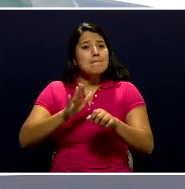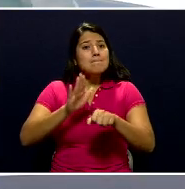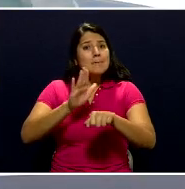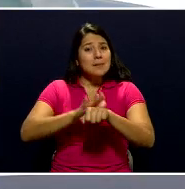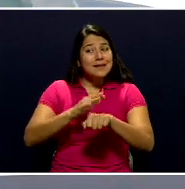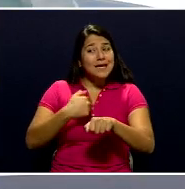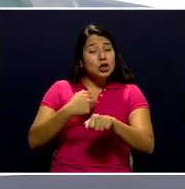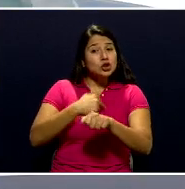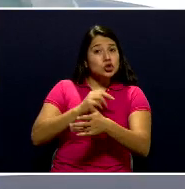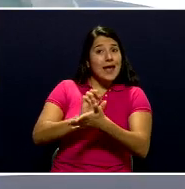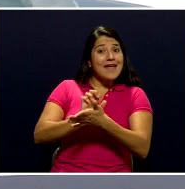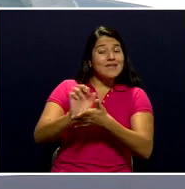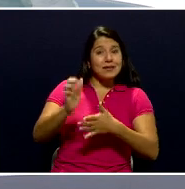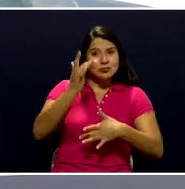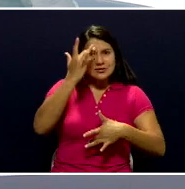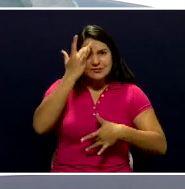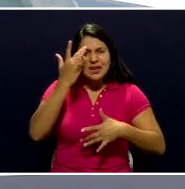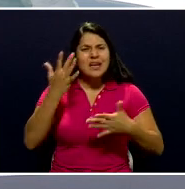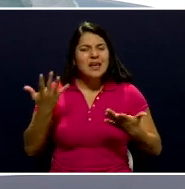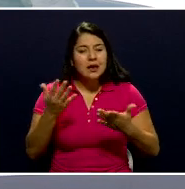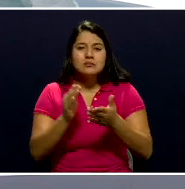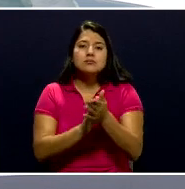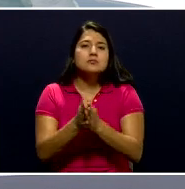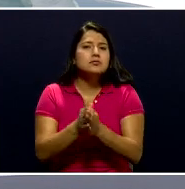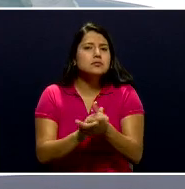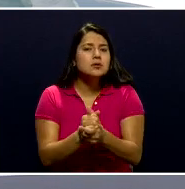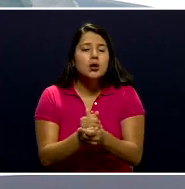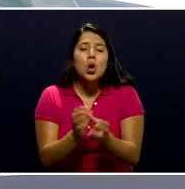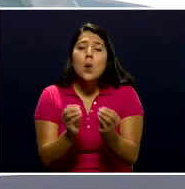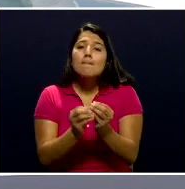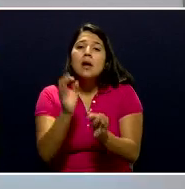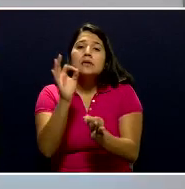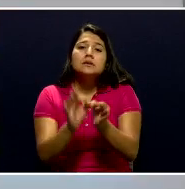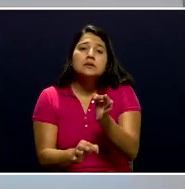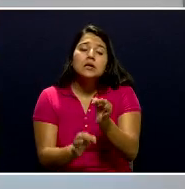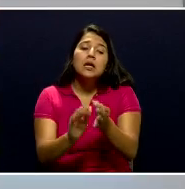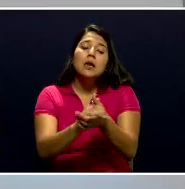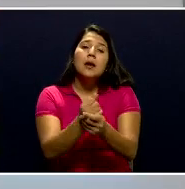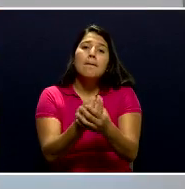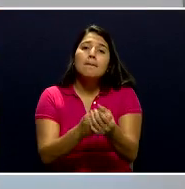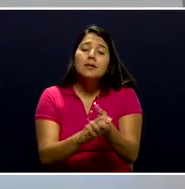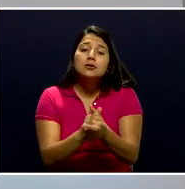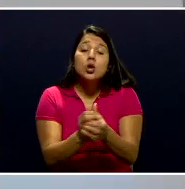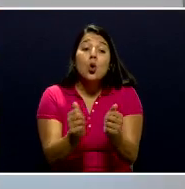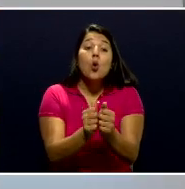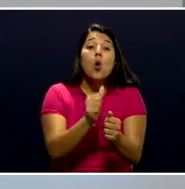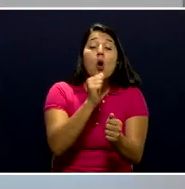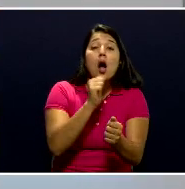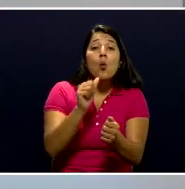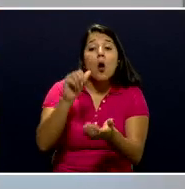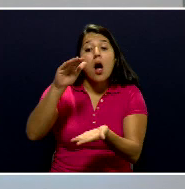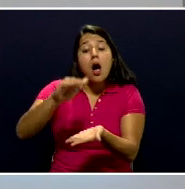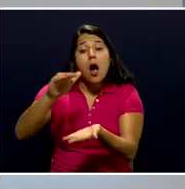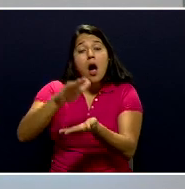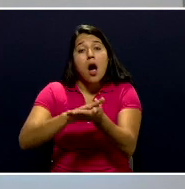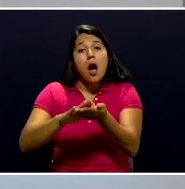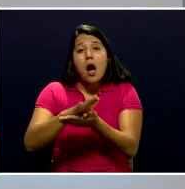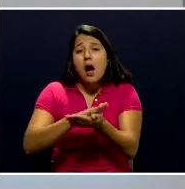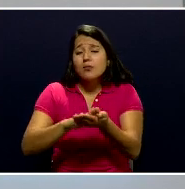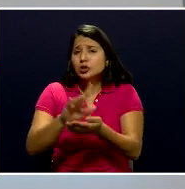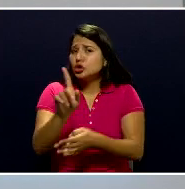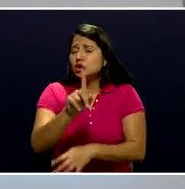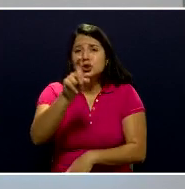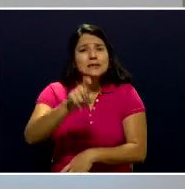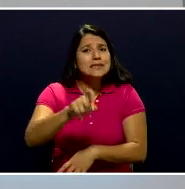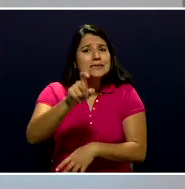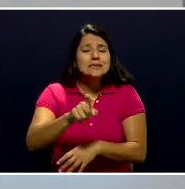ayudan a prevenirlo. Lavado de manos, no hay nada más sencillo que lavarse las manos con agua y jabón. Ni siquiera se